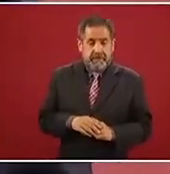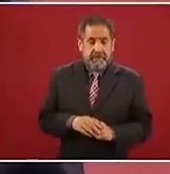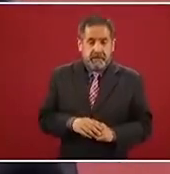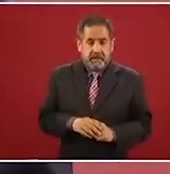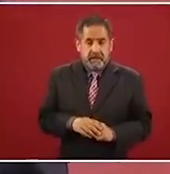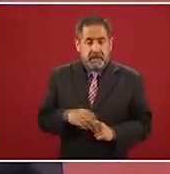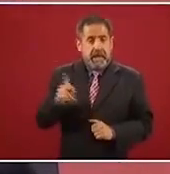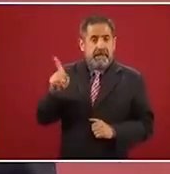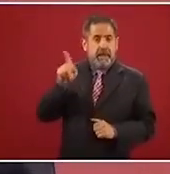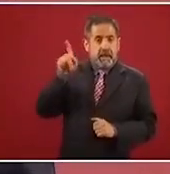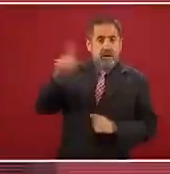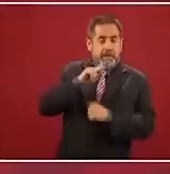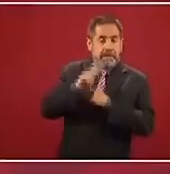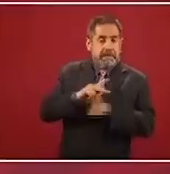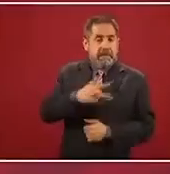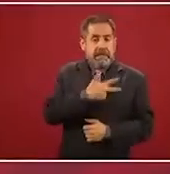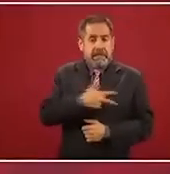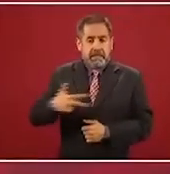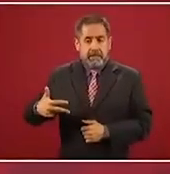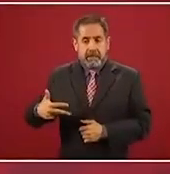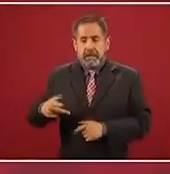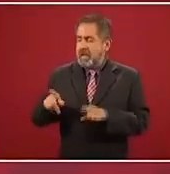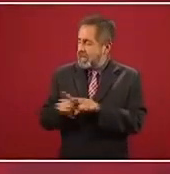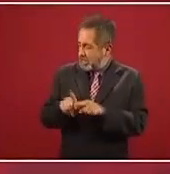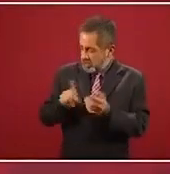en Dinamarca,